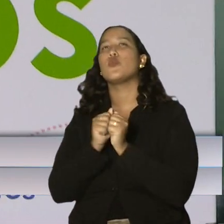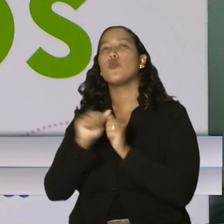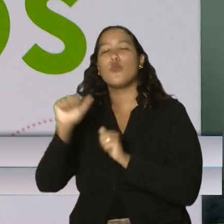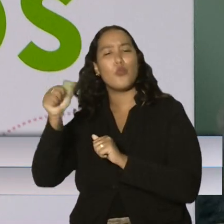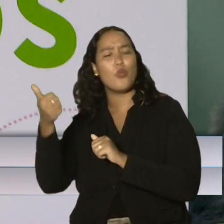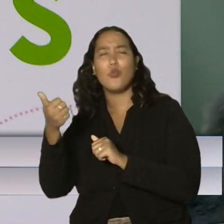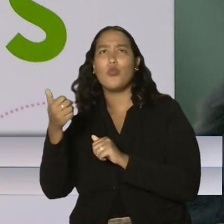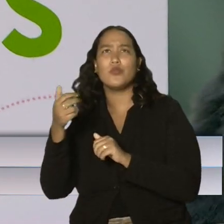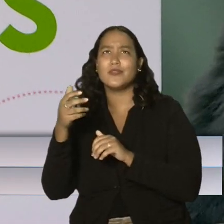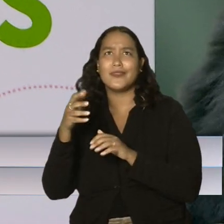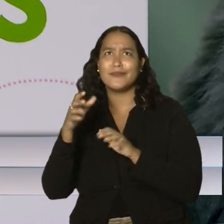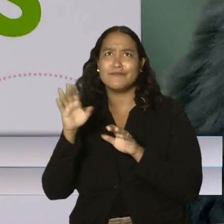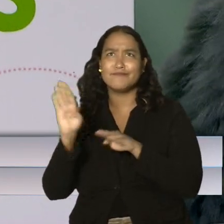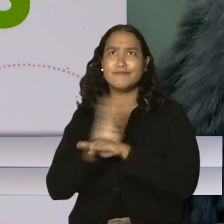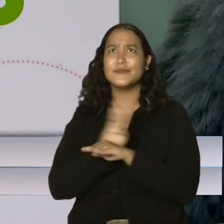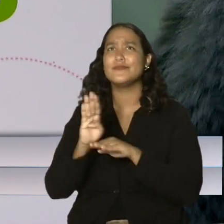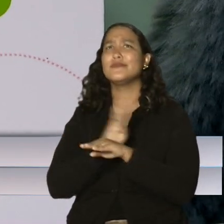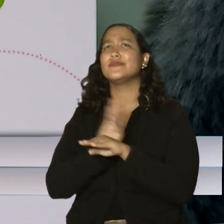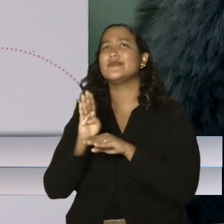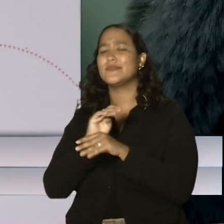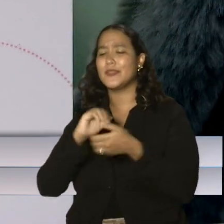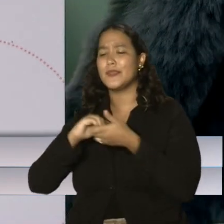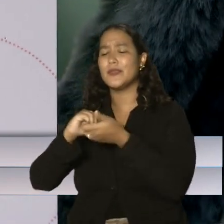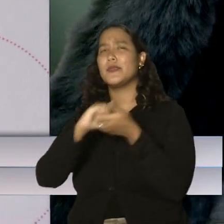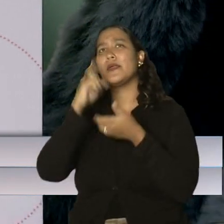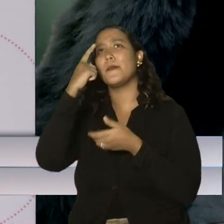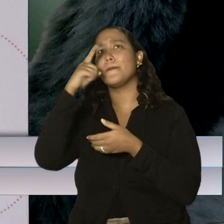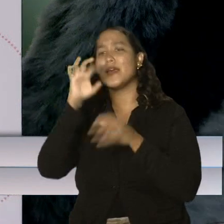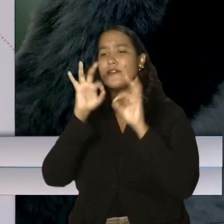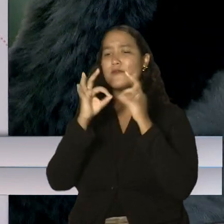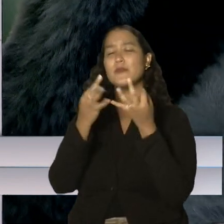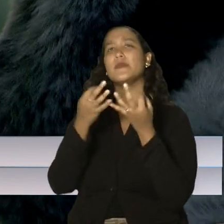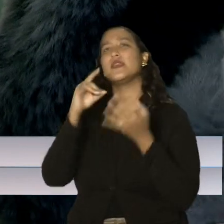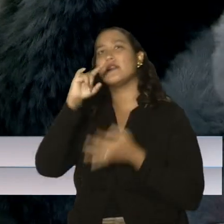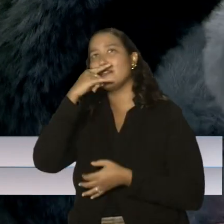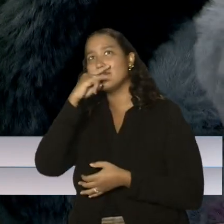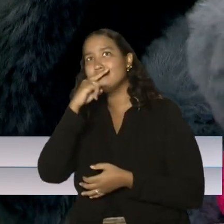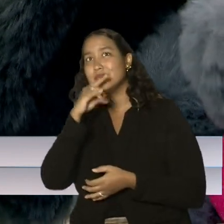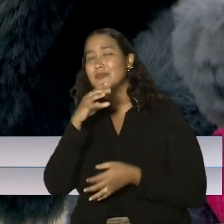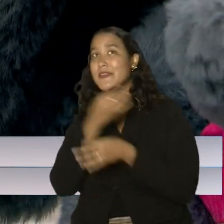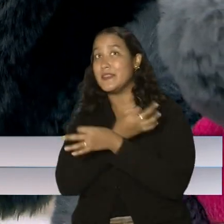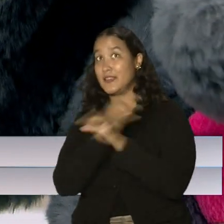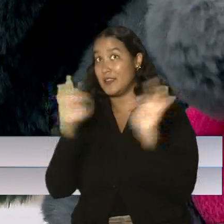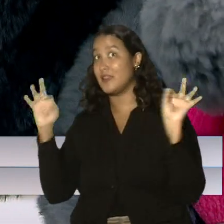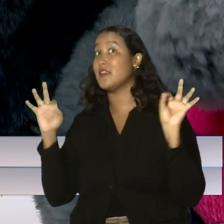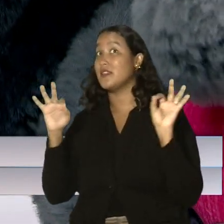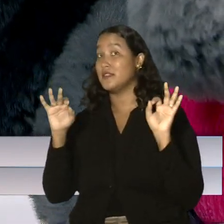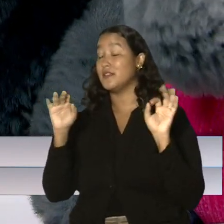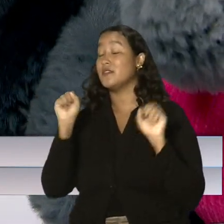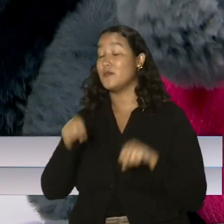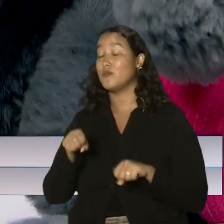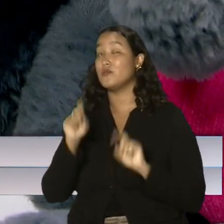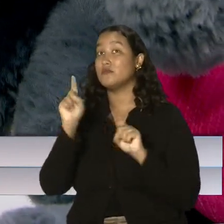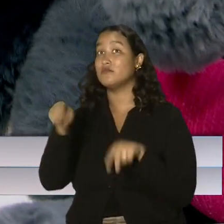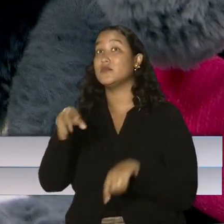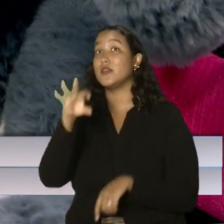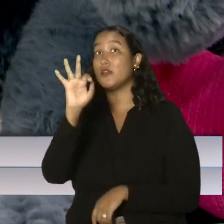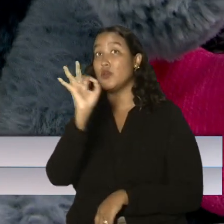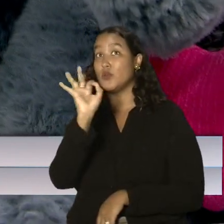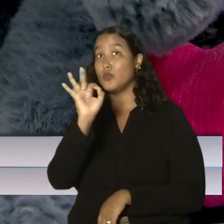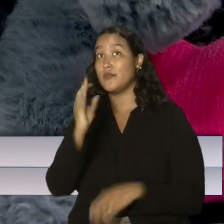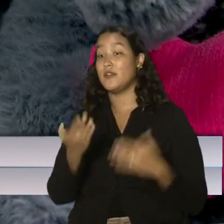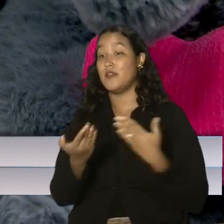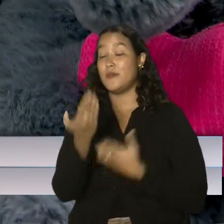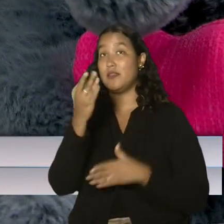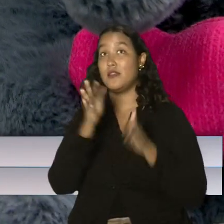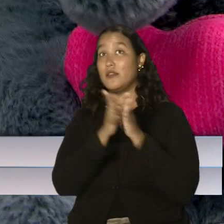diferentes colaboradores para la niñez y para la familia es un evento libre de costo desde 9 de la mañana hasta 12 del mediodía